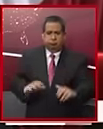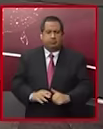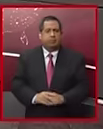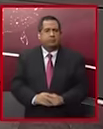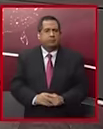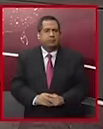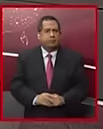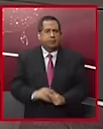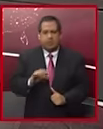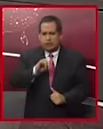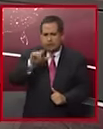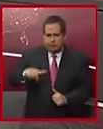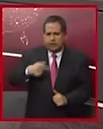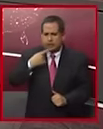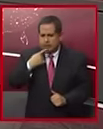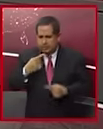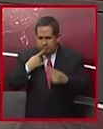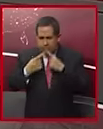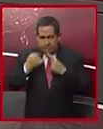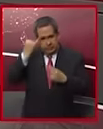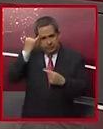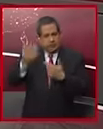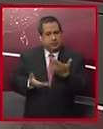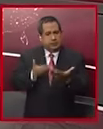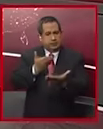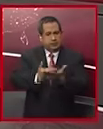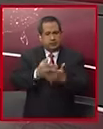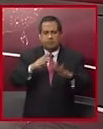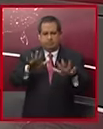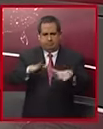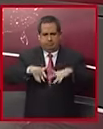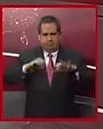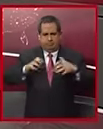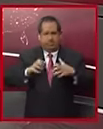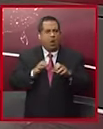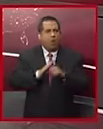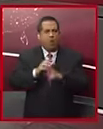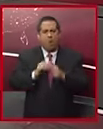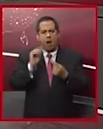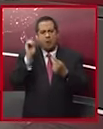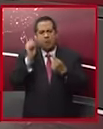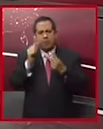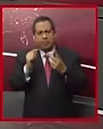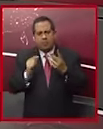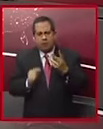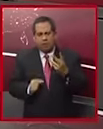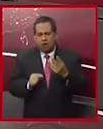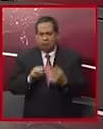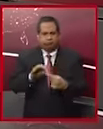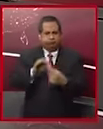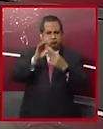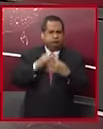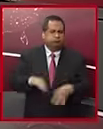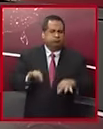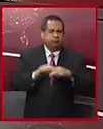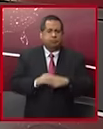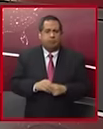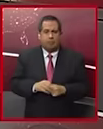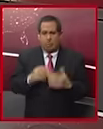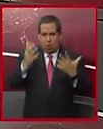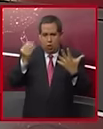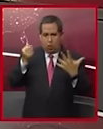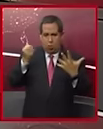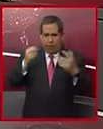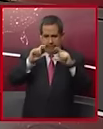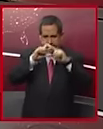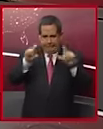Bueno, luego ya de que se presentó este dictamen a consideración del Pleno, veamos algunos de los puntos que se están destacando. Consta de 9 títulos